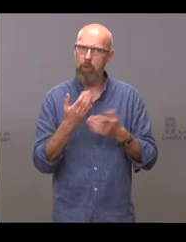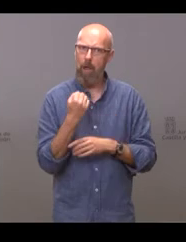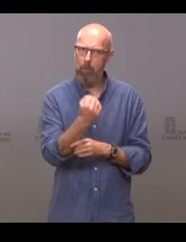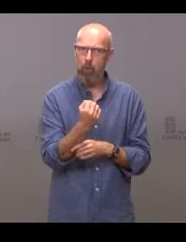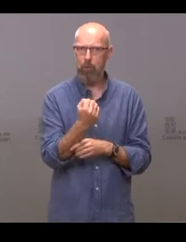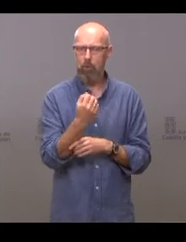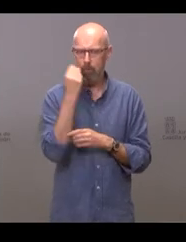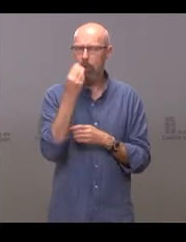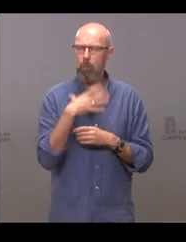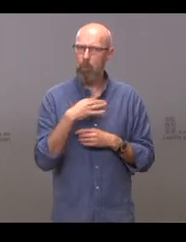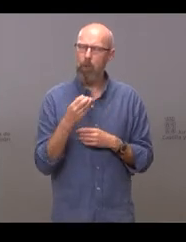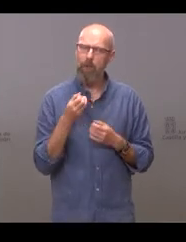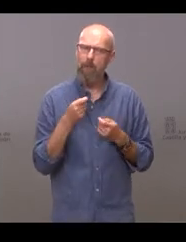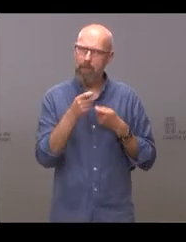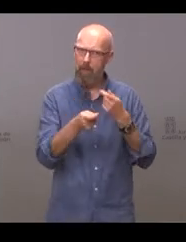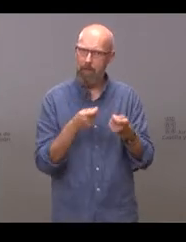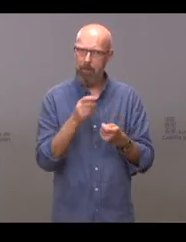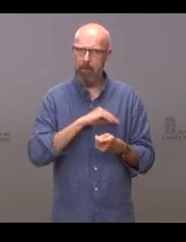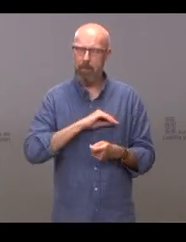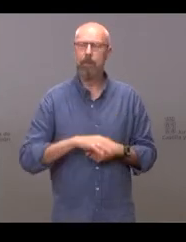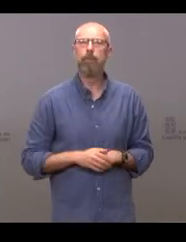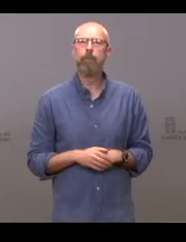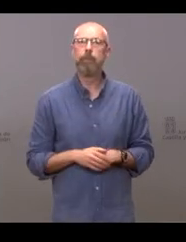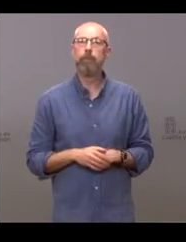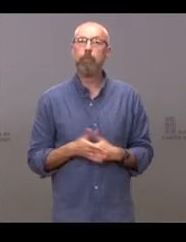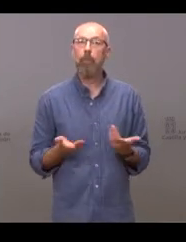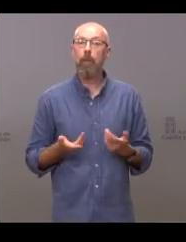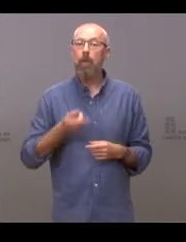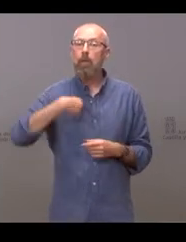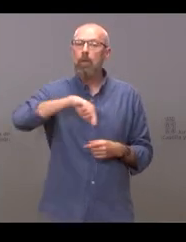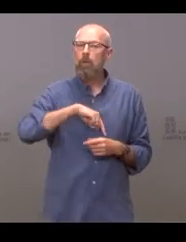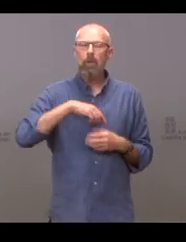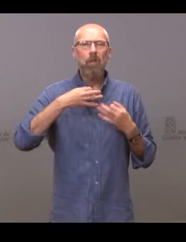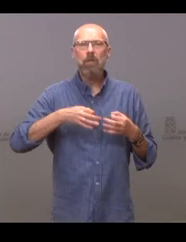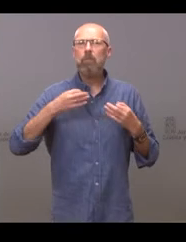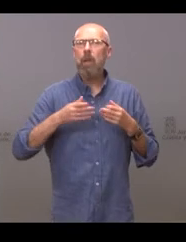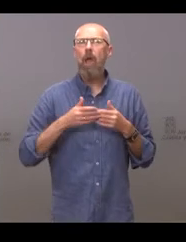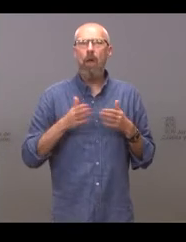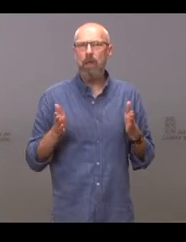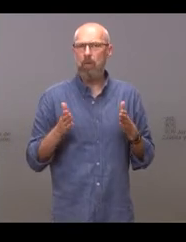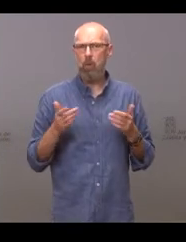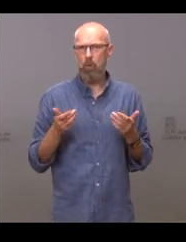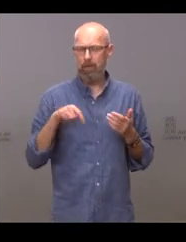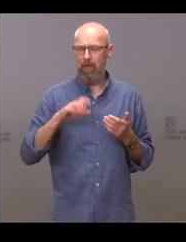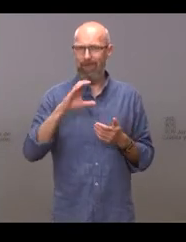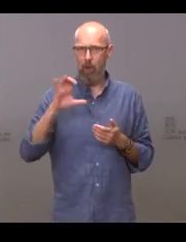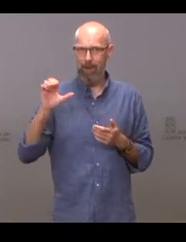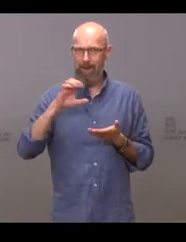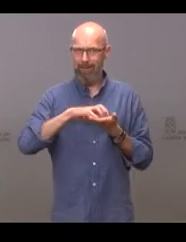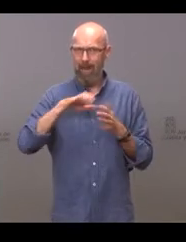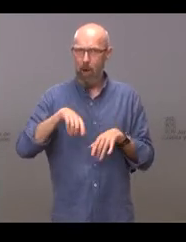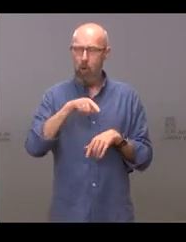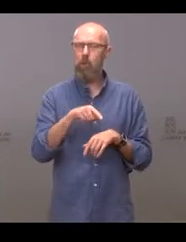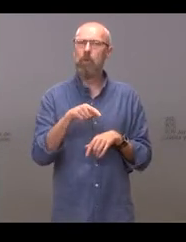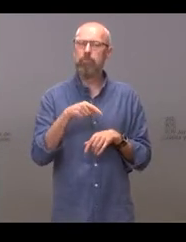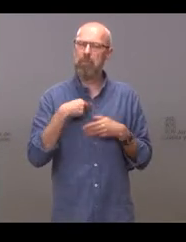aportar mucho y nosotros si estamos abiertos de castilla estamos abiertos a que